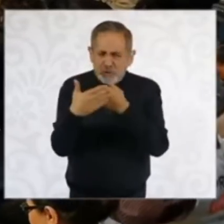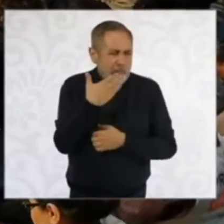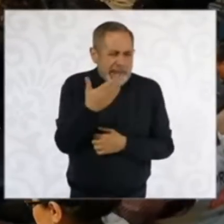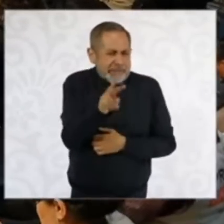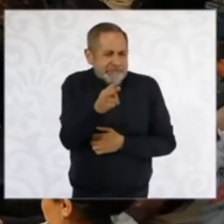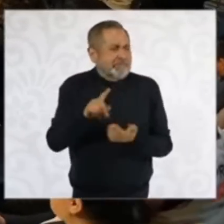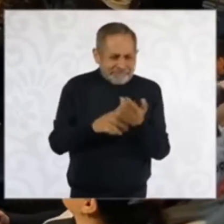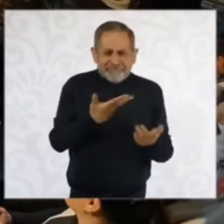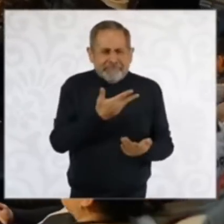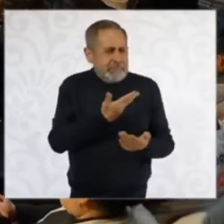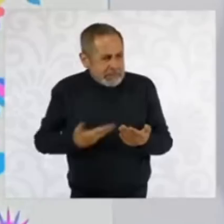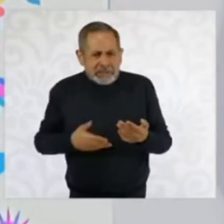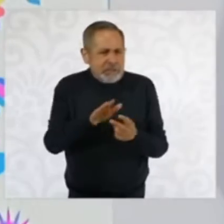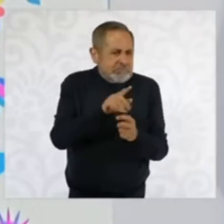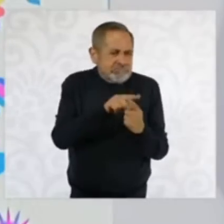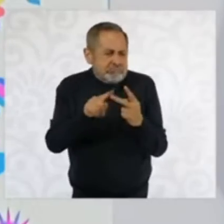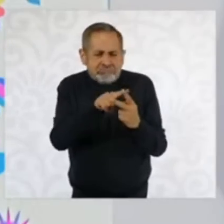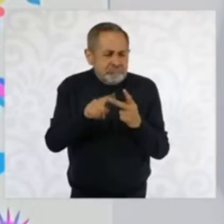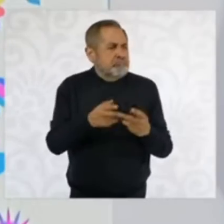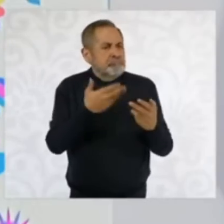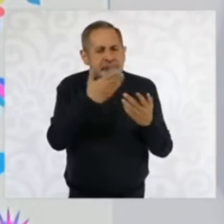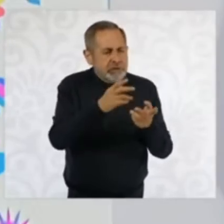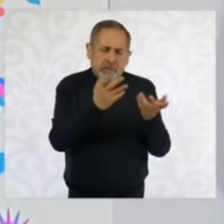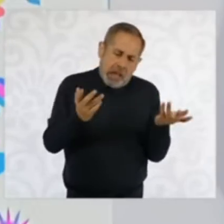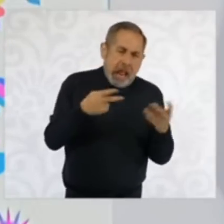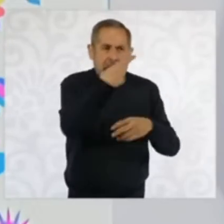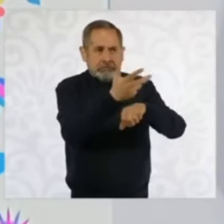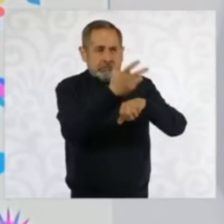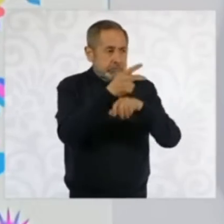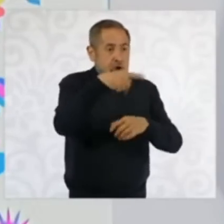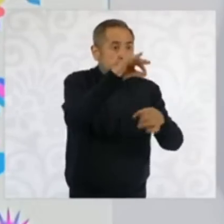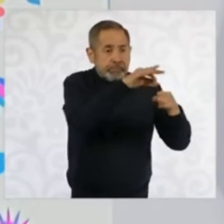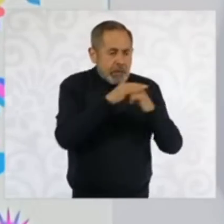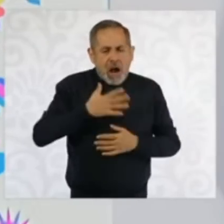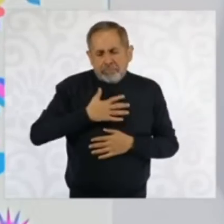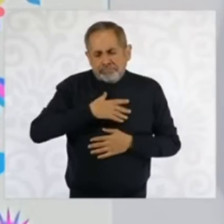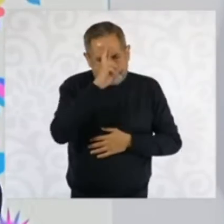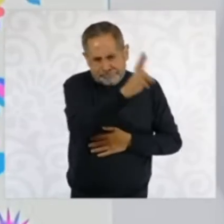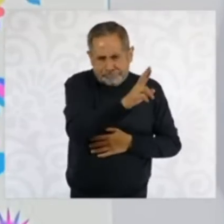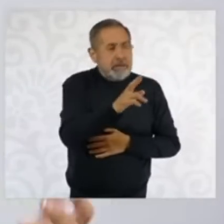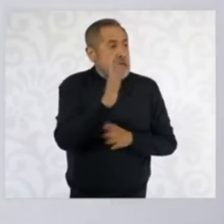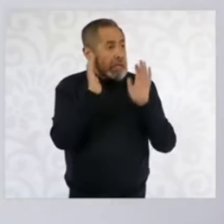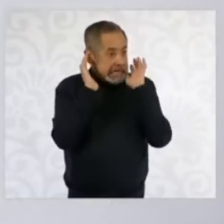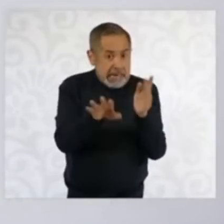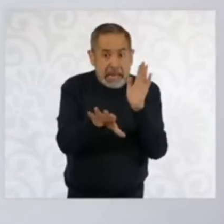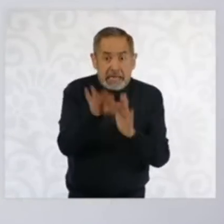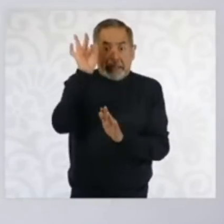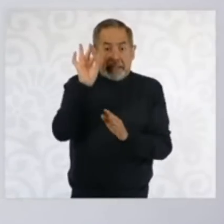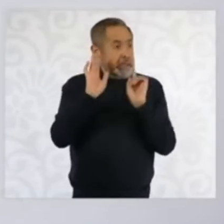de tomar, de respetar la decisión del pueblo de los Estados Unidos. En el momento que